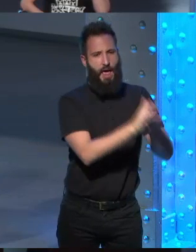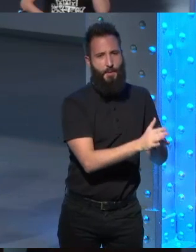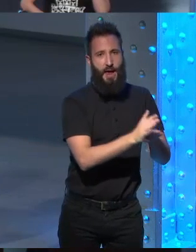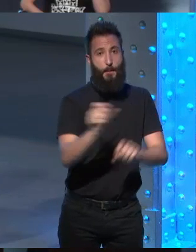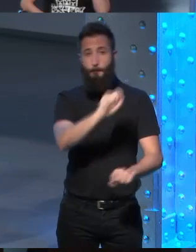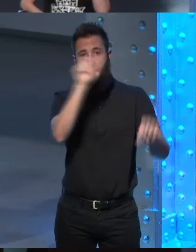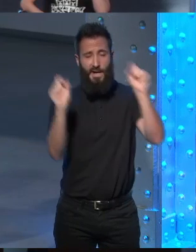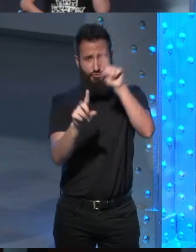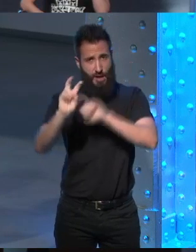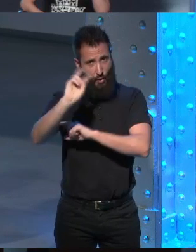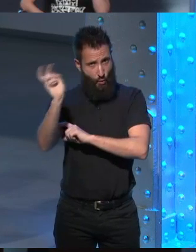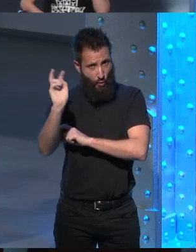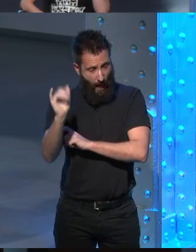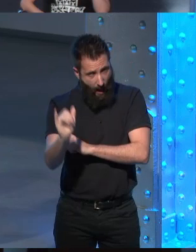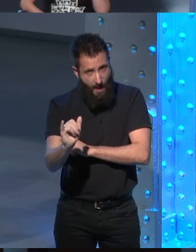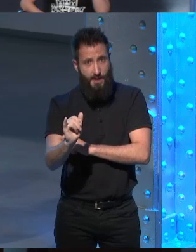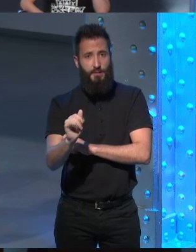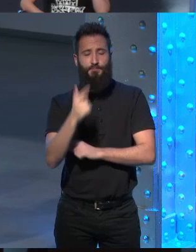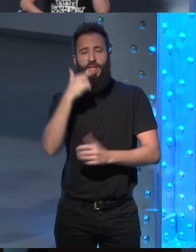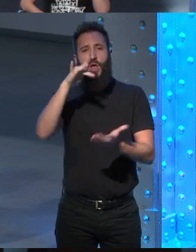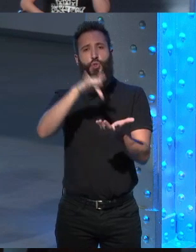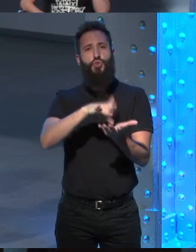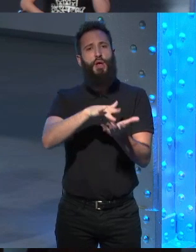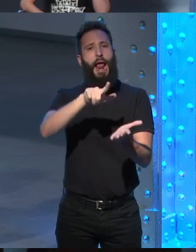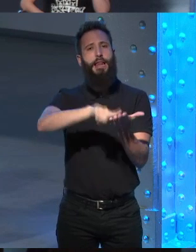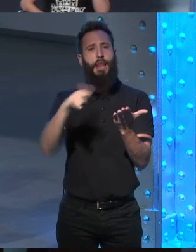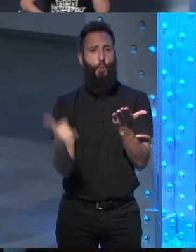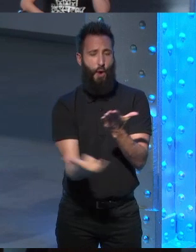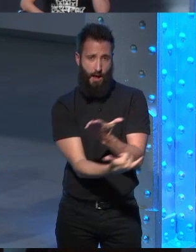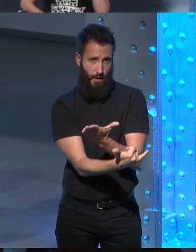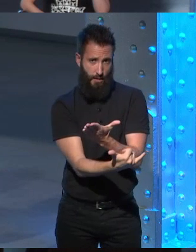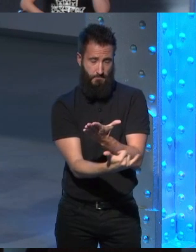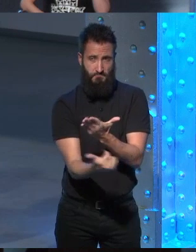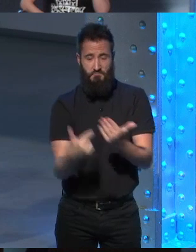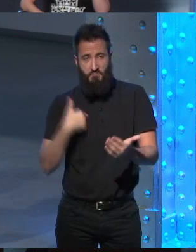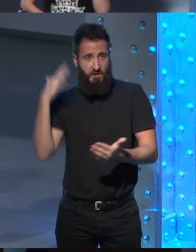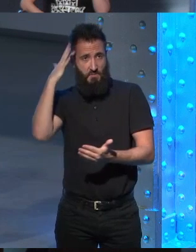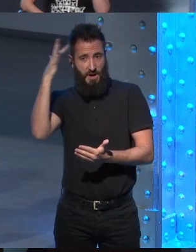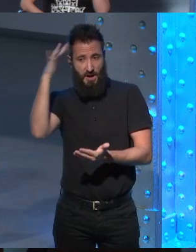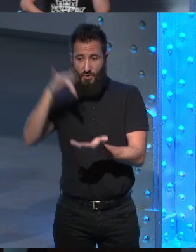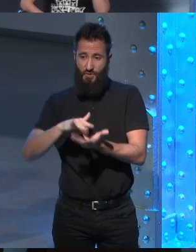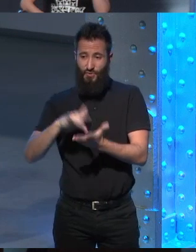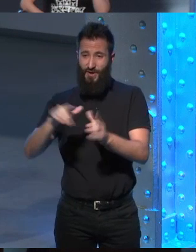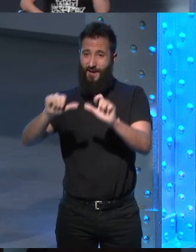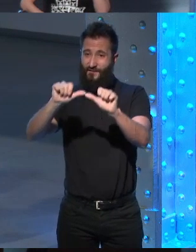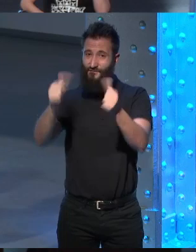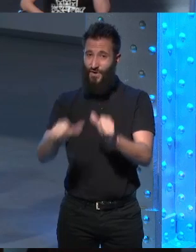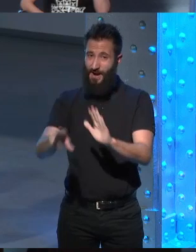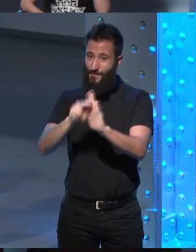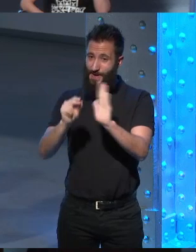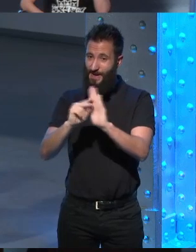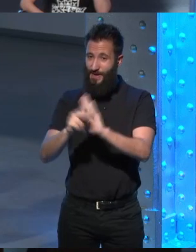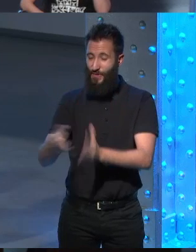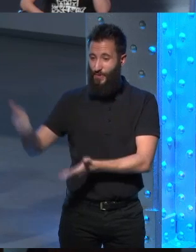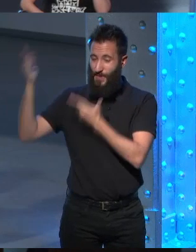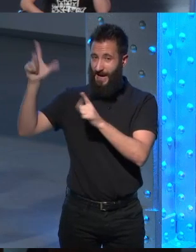otra cuestión que era el lenguaje. Por ejemplo, me imagino que la versión que os pusieron